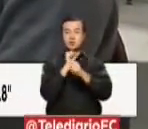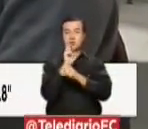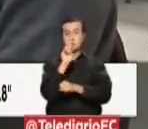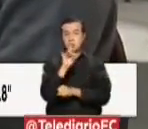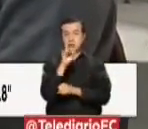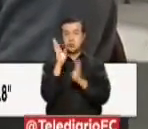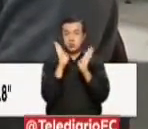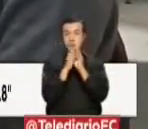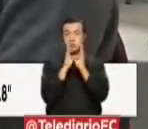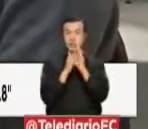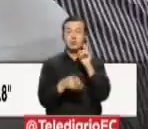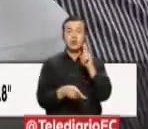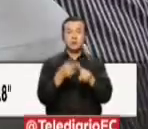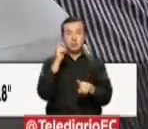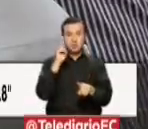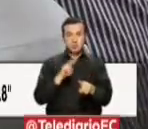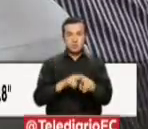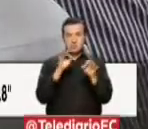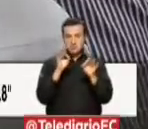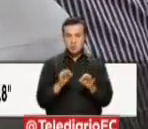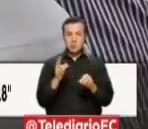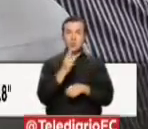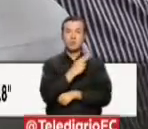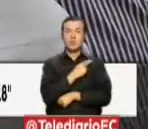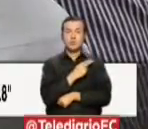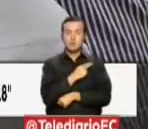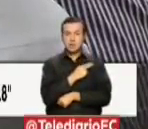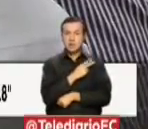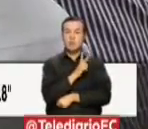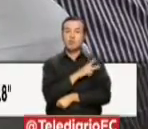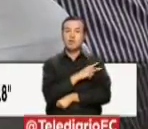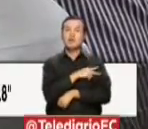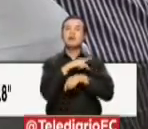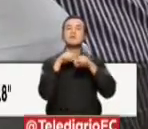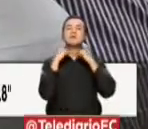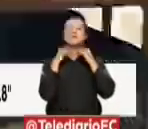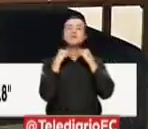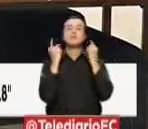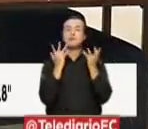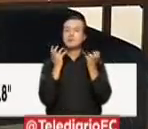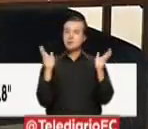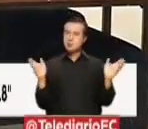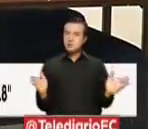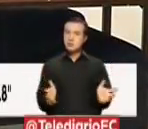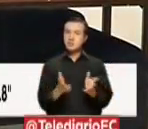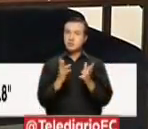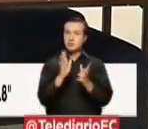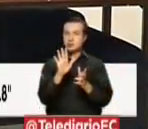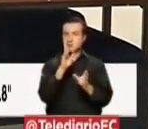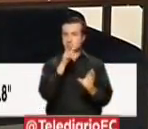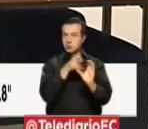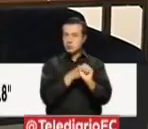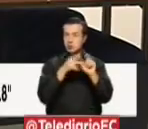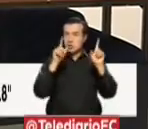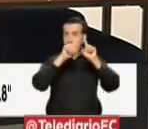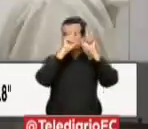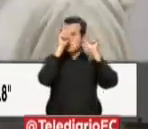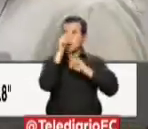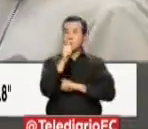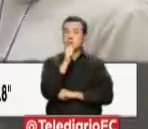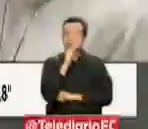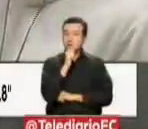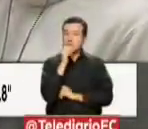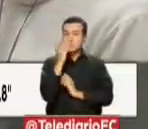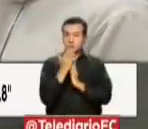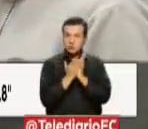evento promovido por segundo año consecutivo por la Universidad Politécnica Salesiana, la cual busca anclar las necesidades de la empresa privada con